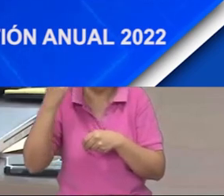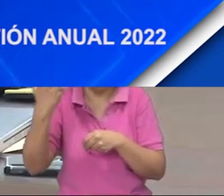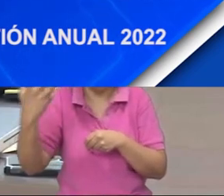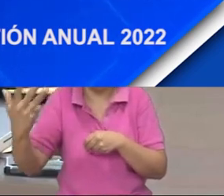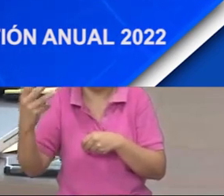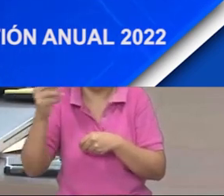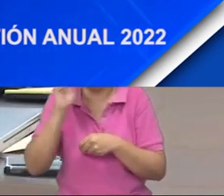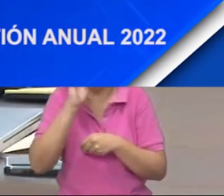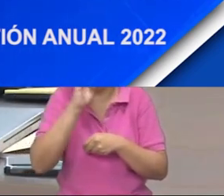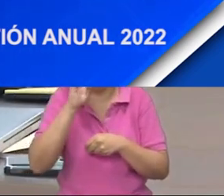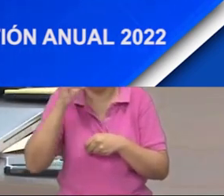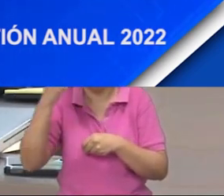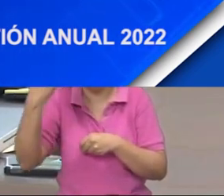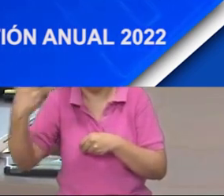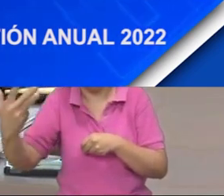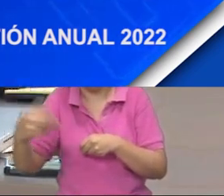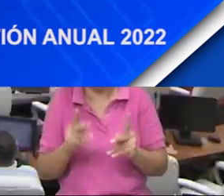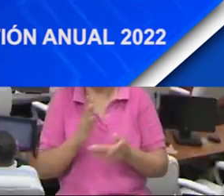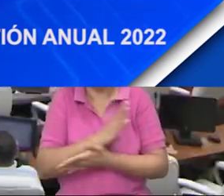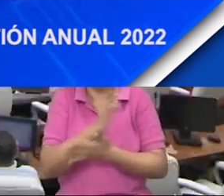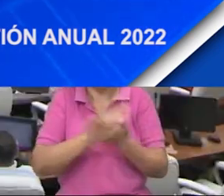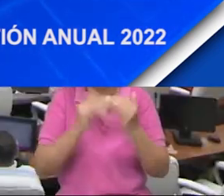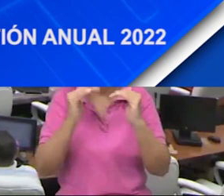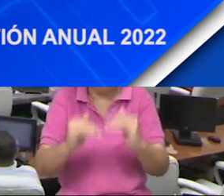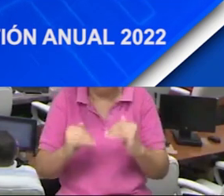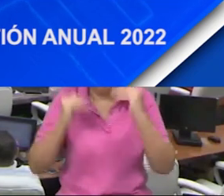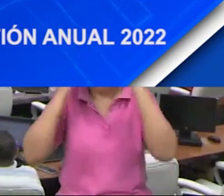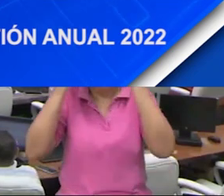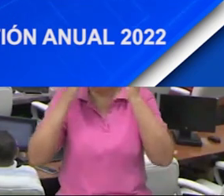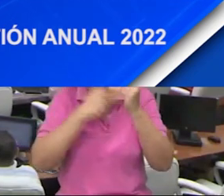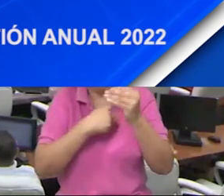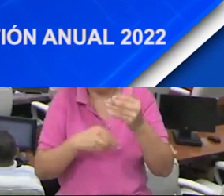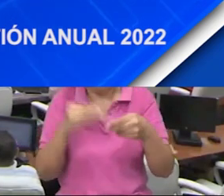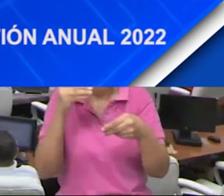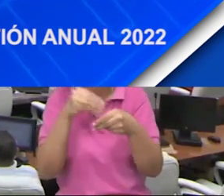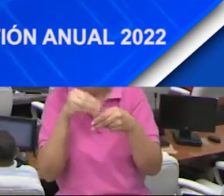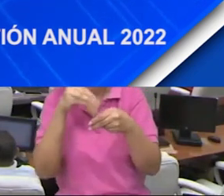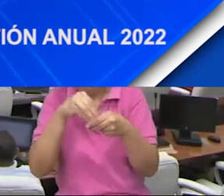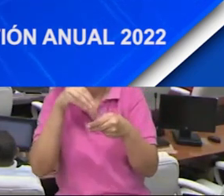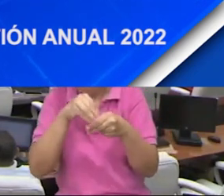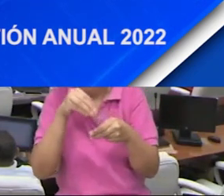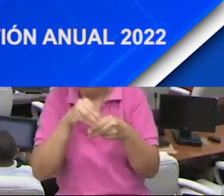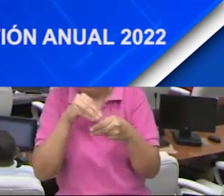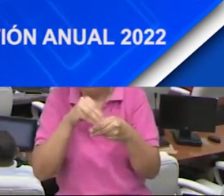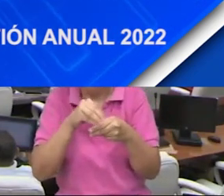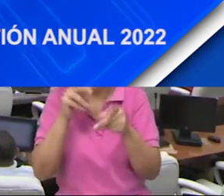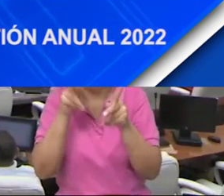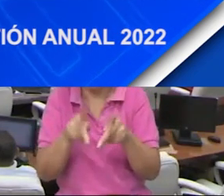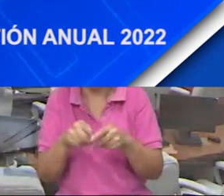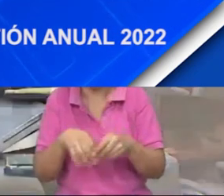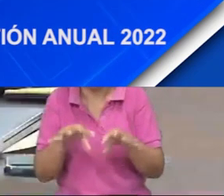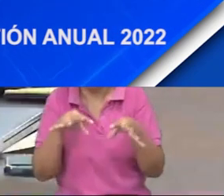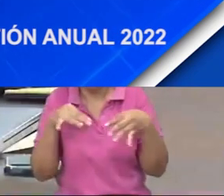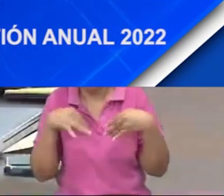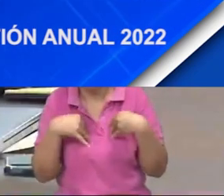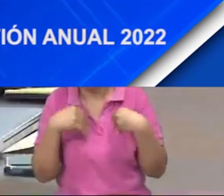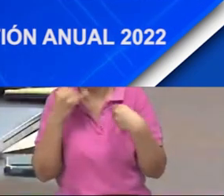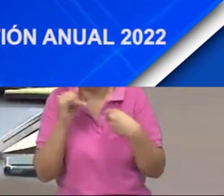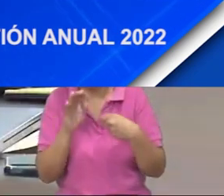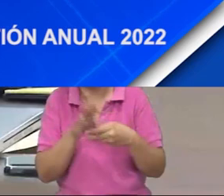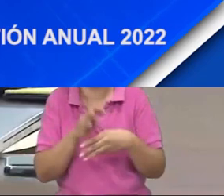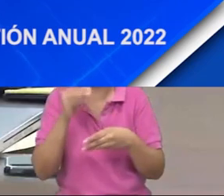1.700.000 depositantes en el sistema y que el año pasado crecieron en créditos 21.500